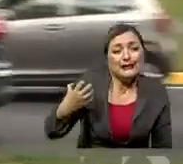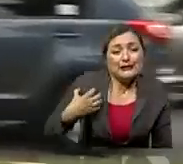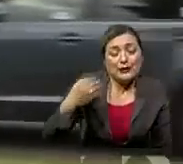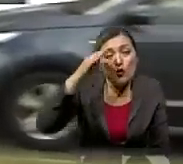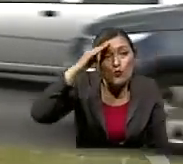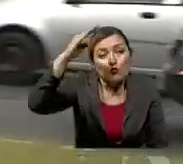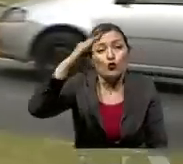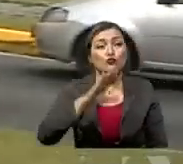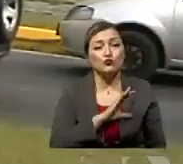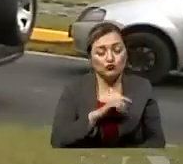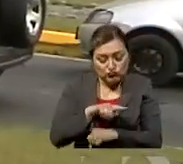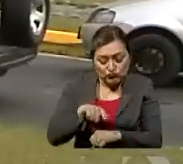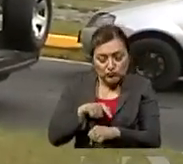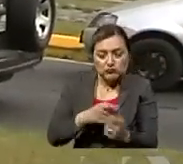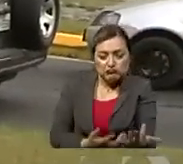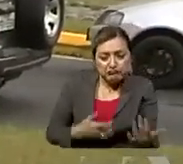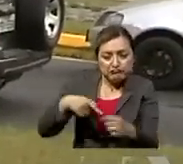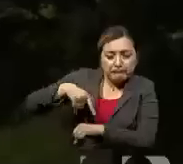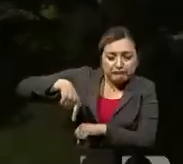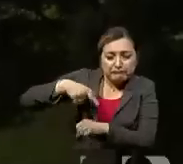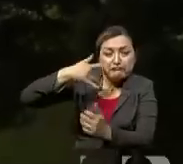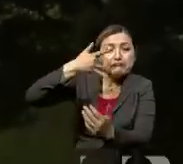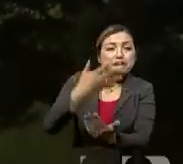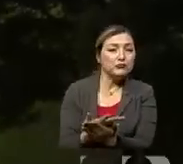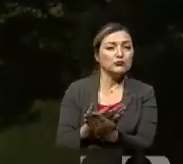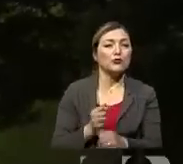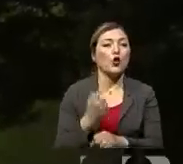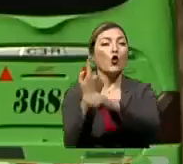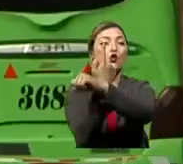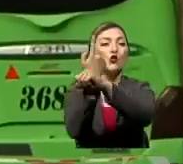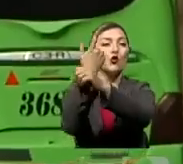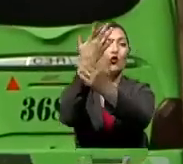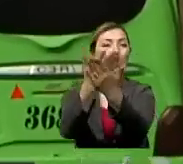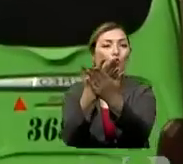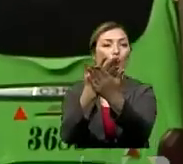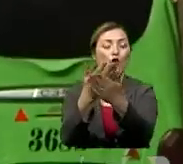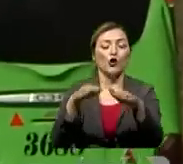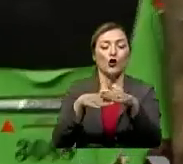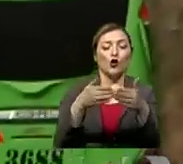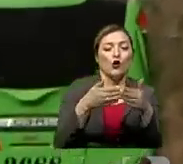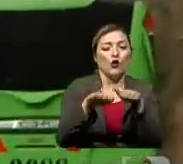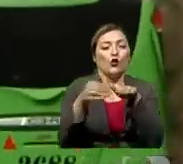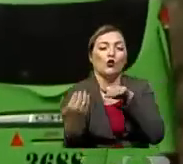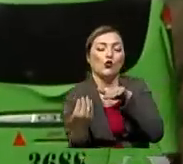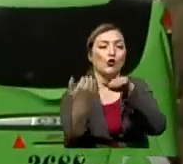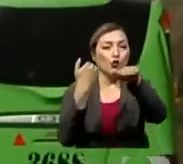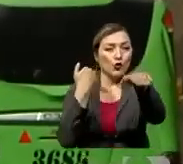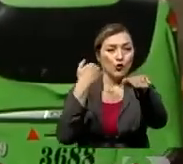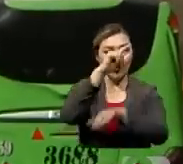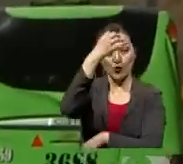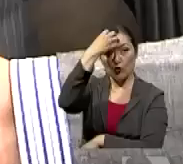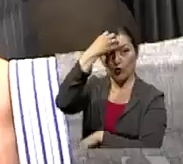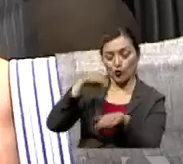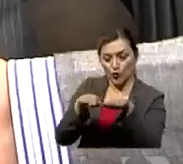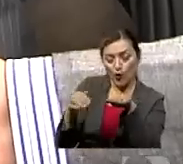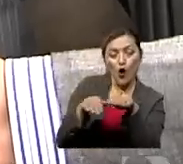metropolitanos de tránsito se demoraron en llegar. Casi una hora después acudieron al sitio y habilitaron un contraflujo en la autopista General